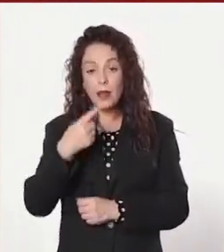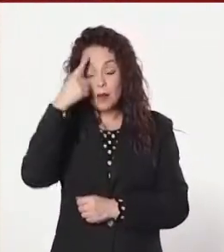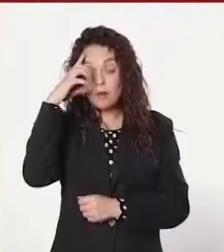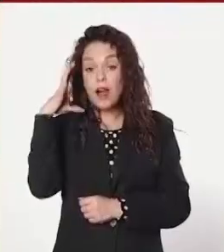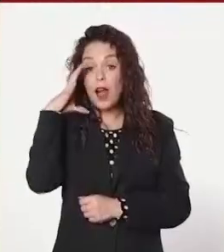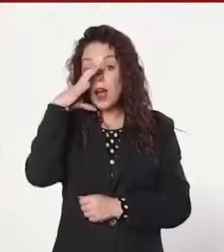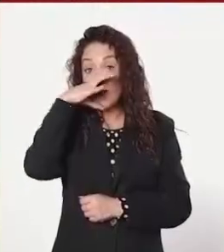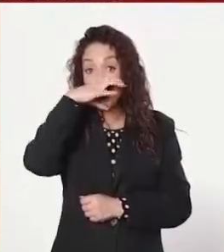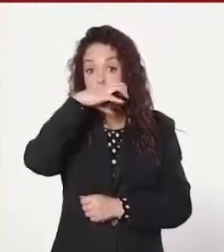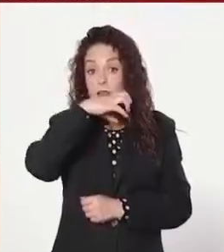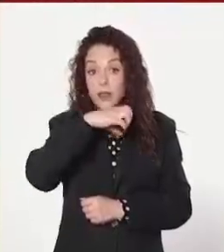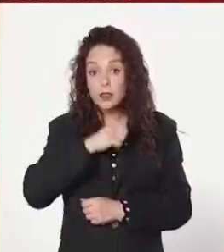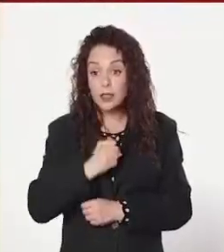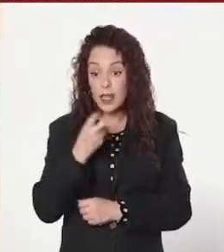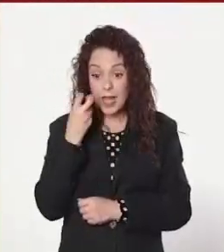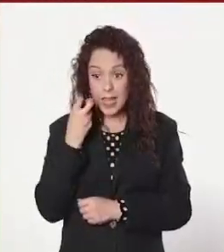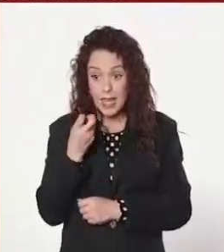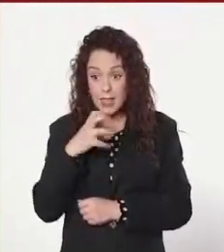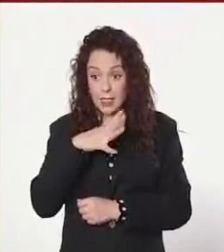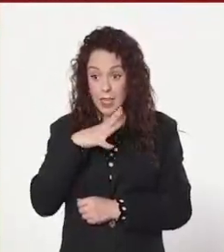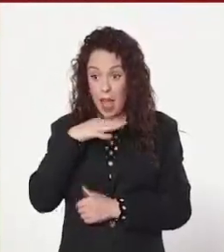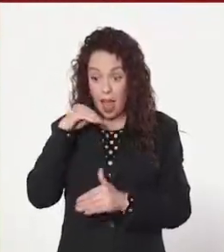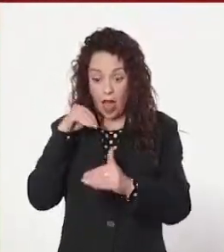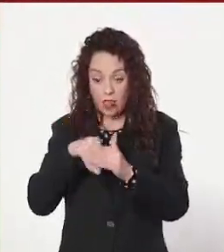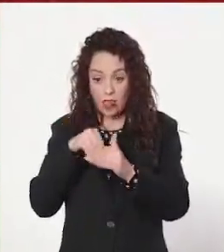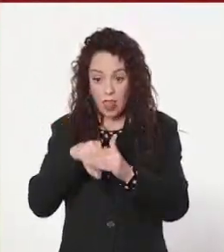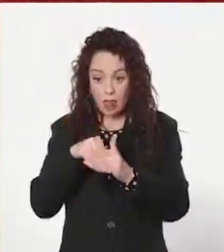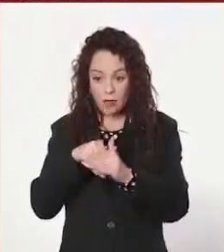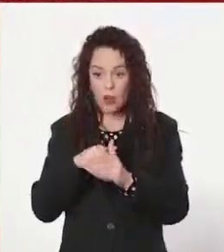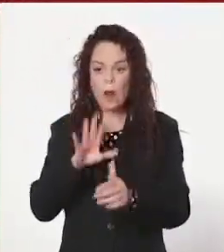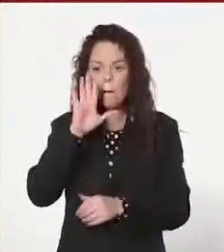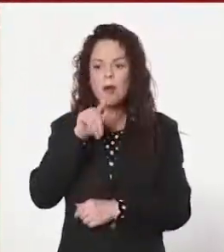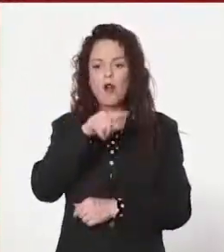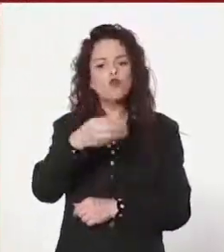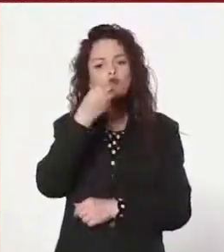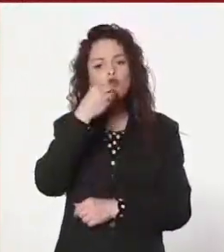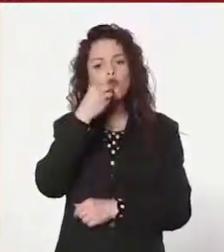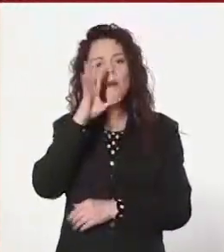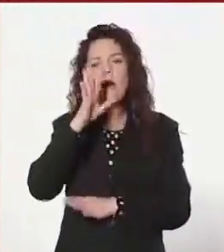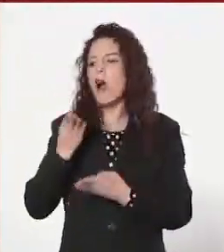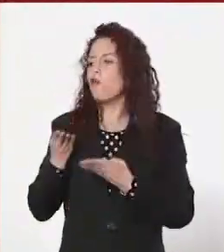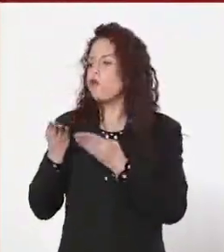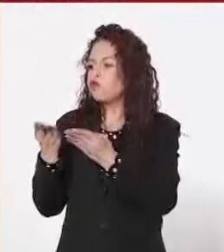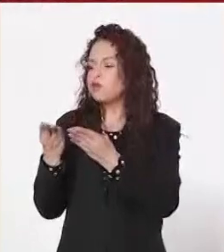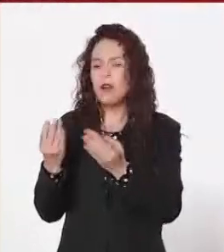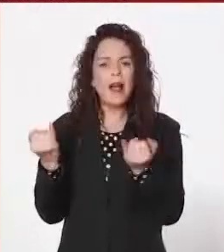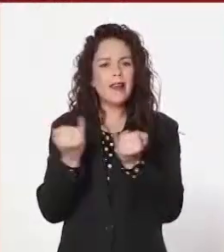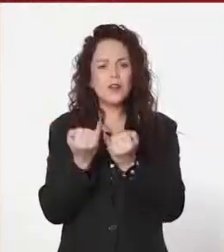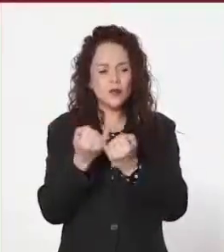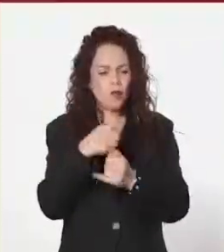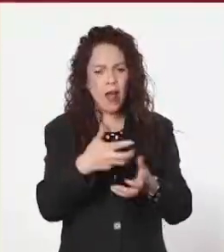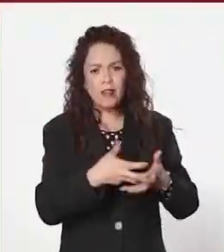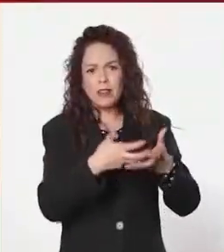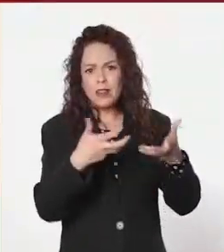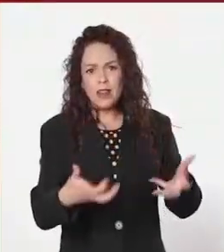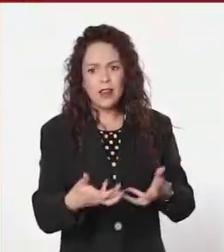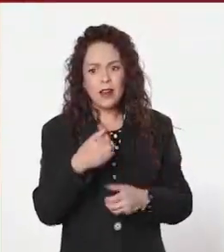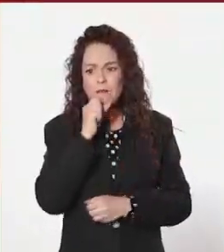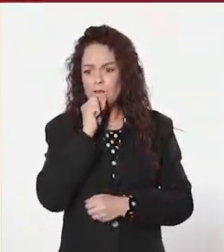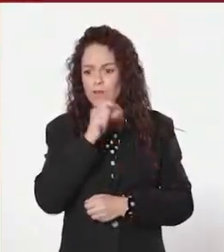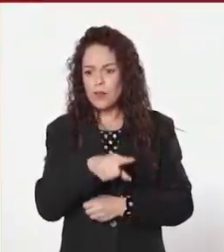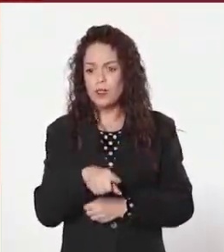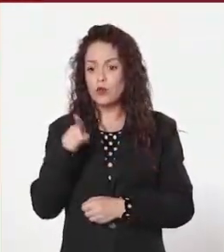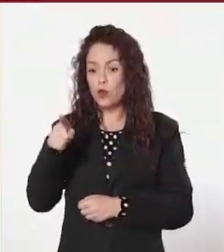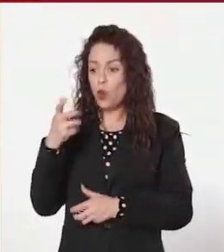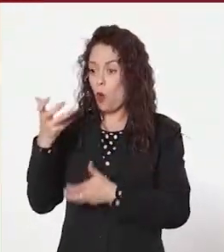calentar. Con este calentamiento que hay ahí adentro, es como si tú metieras tu comida al horno, así es la tierra, así son todos estos desperdicios orgánicos, tú